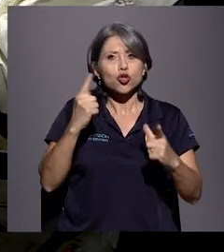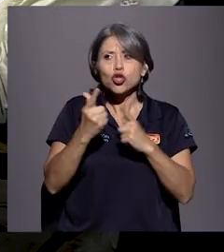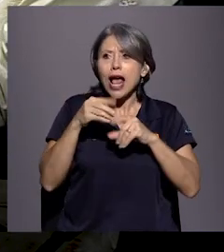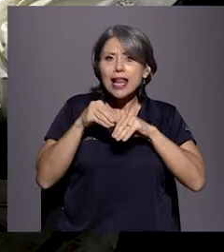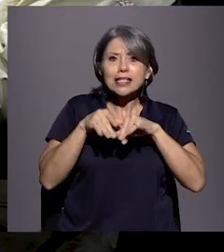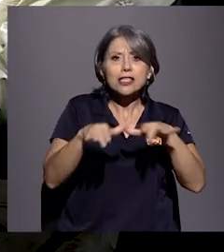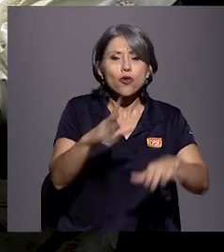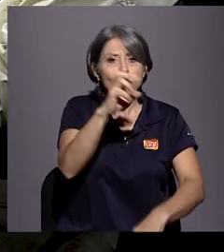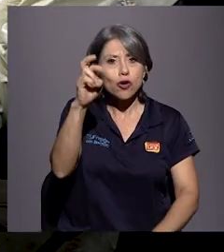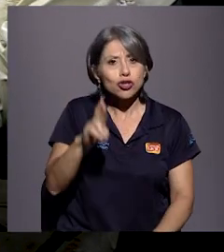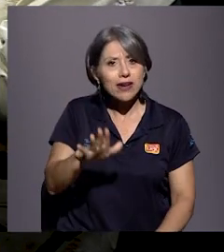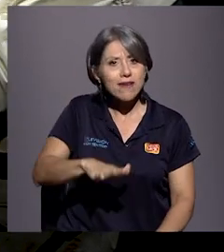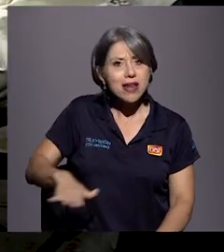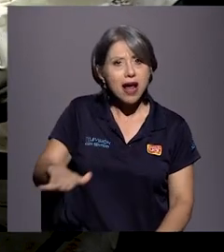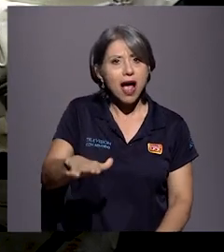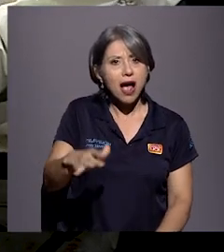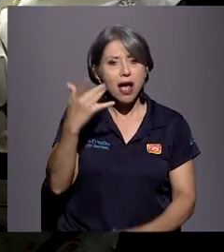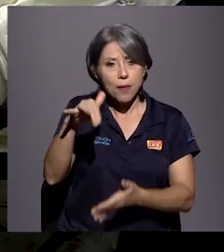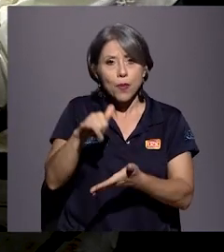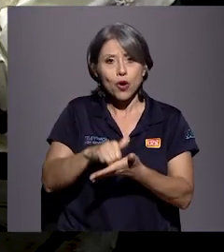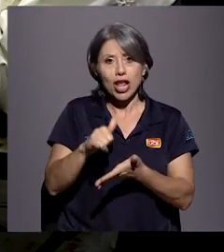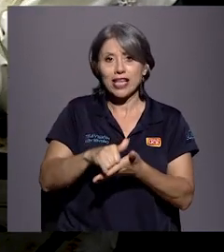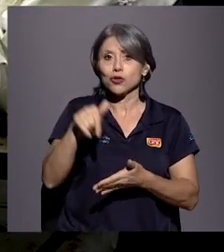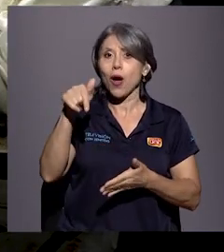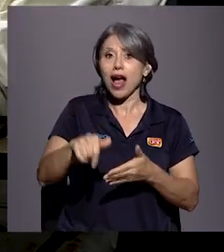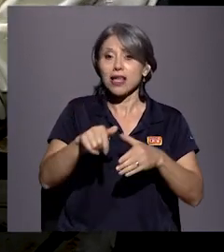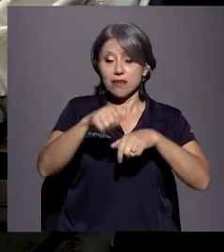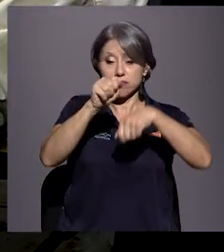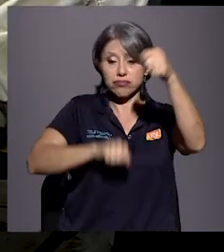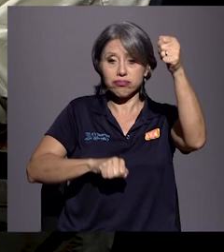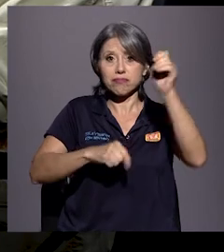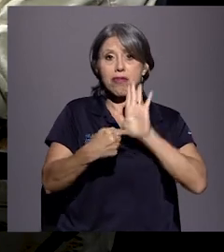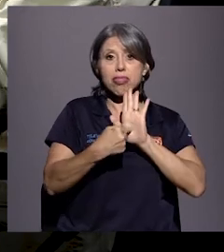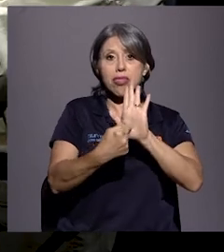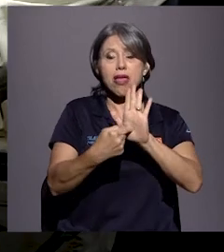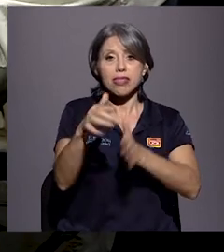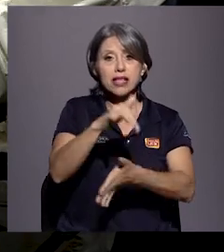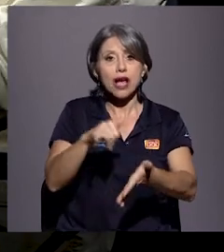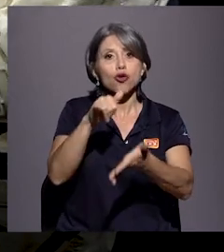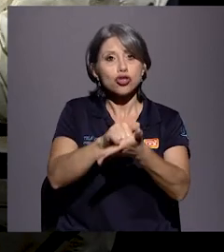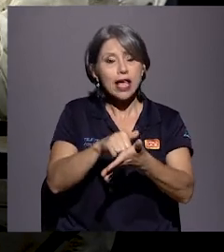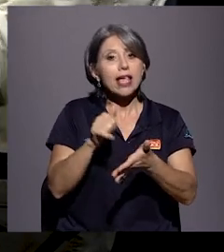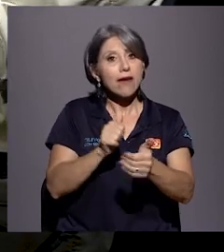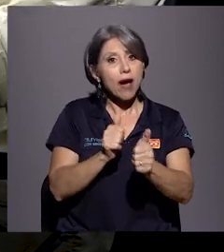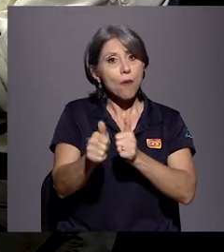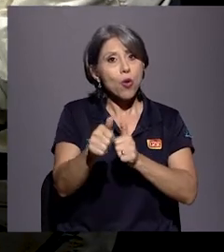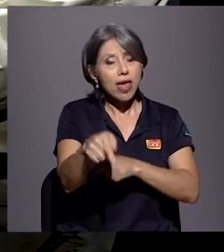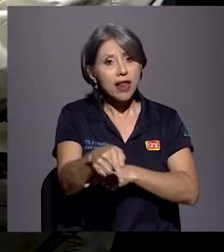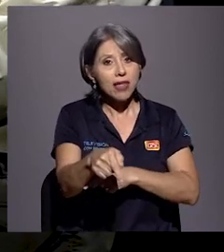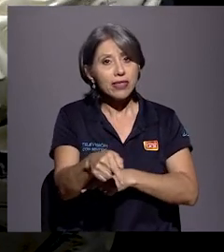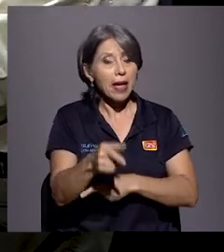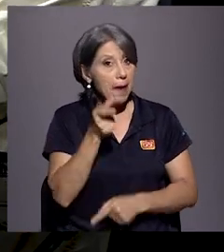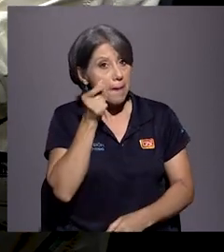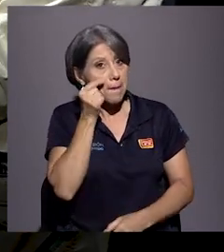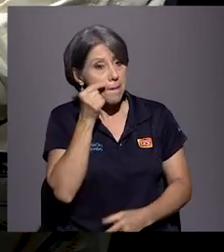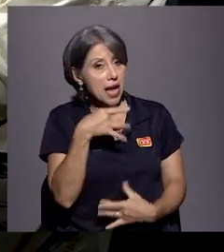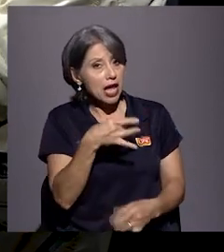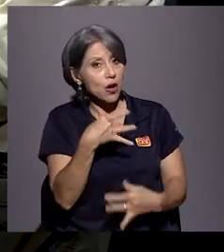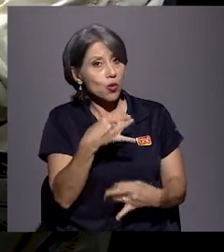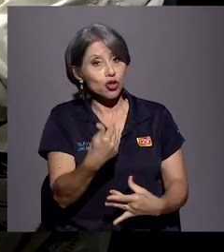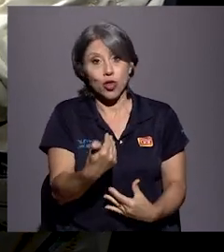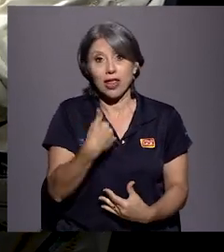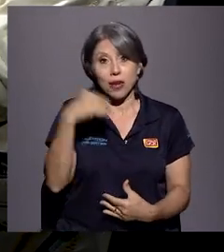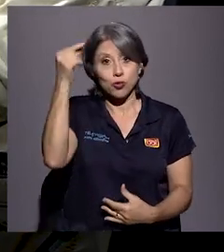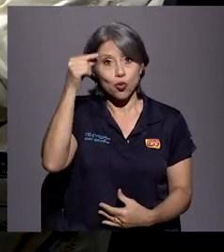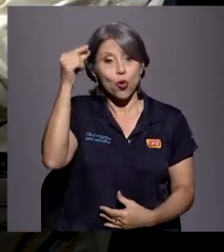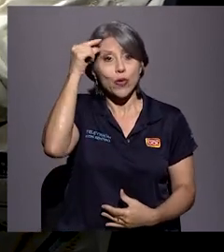extensión, fue Costa Rica. Y por eso dije, aquí está el manifiesto de San José, que va muy adelante. Me parece que se deterioró. Vea qué curioso que tenemos